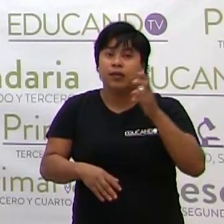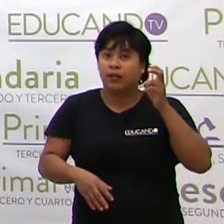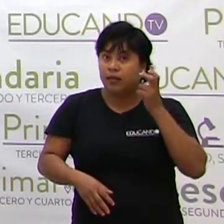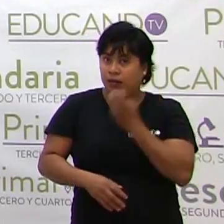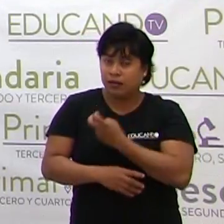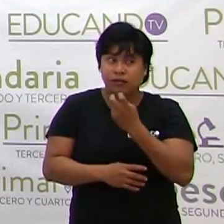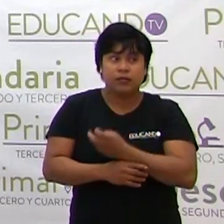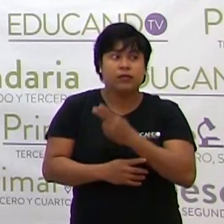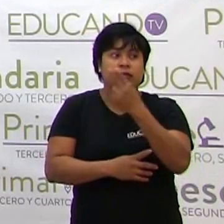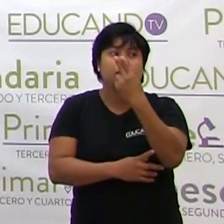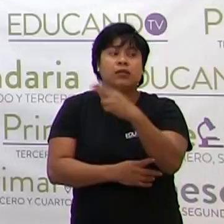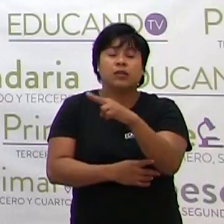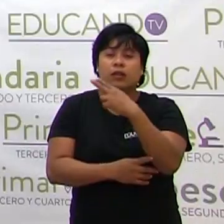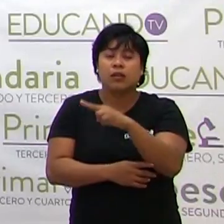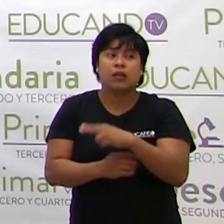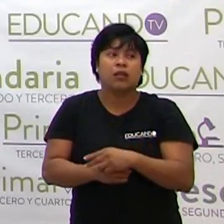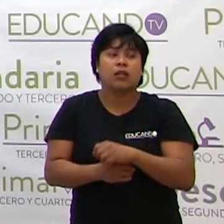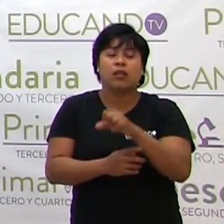esto se llama